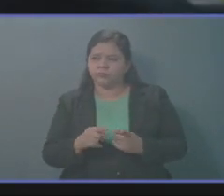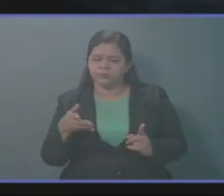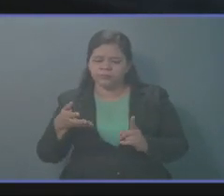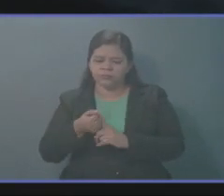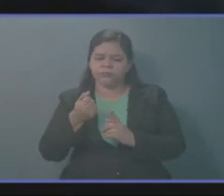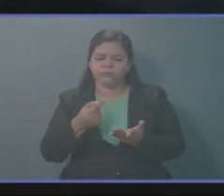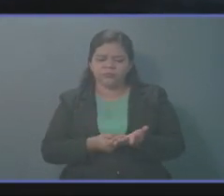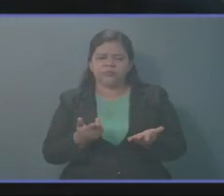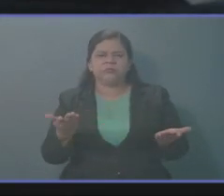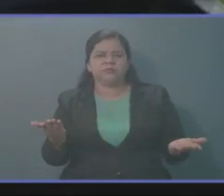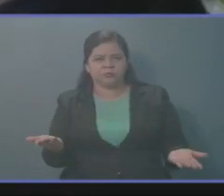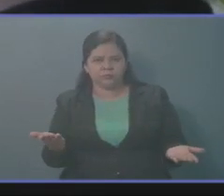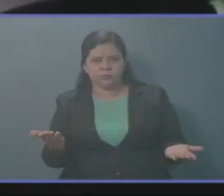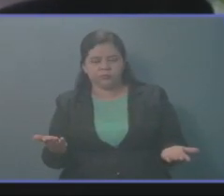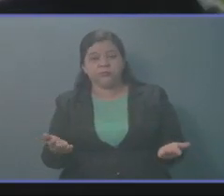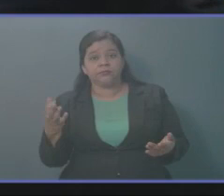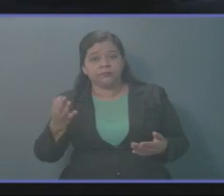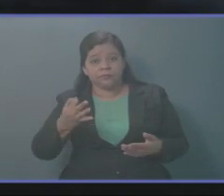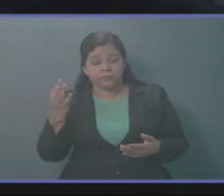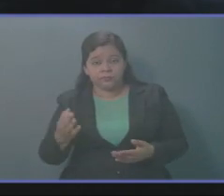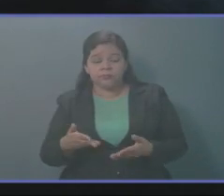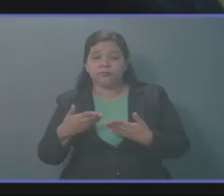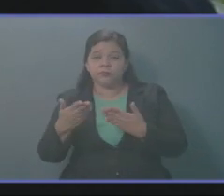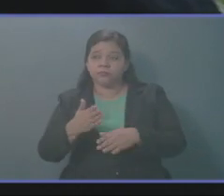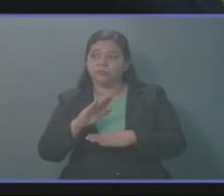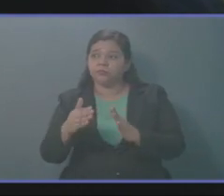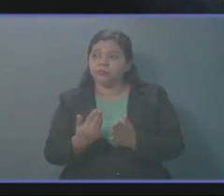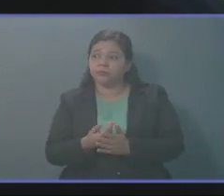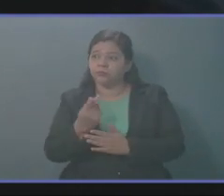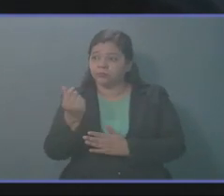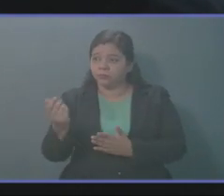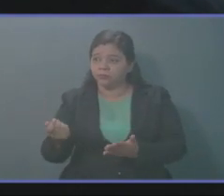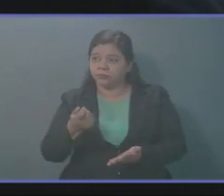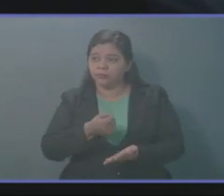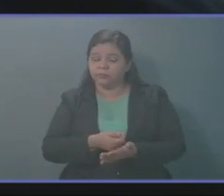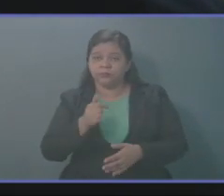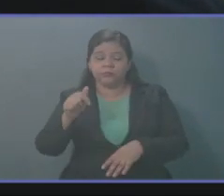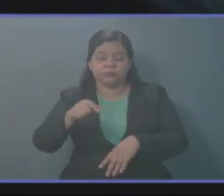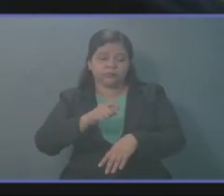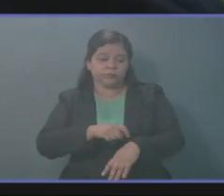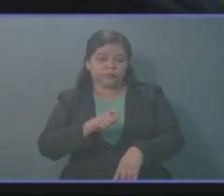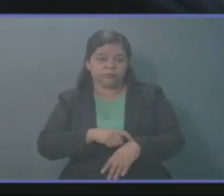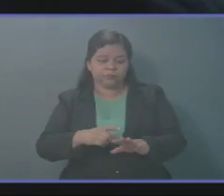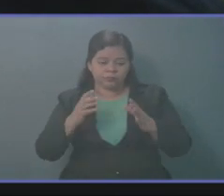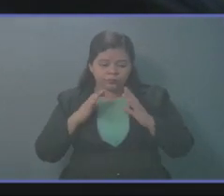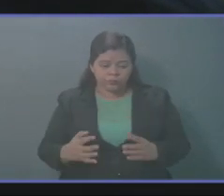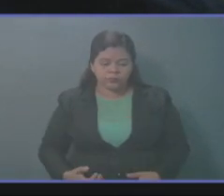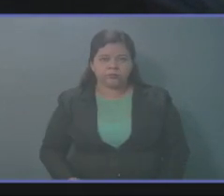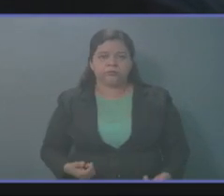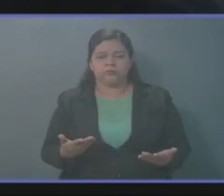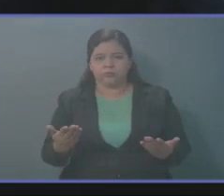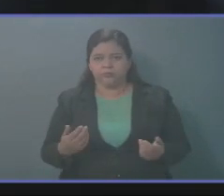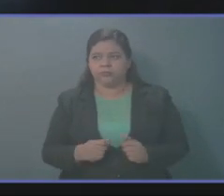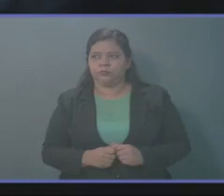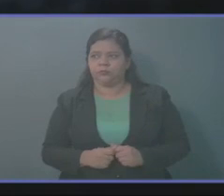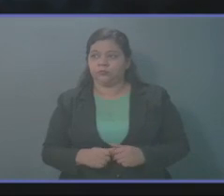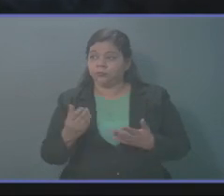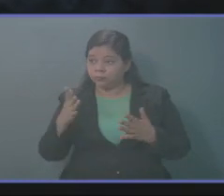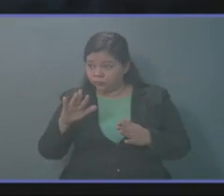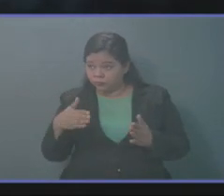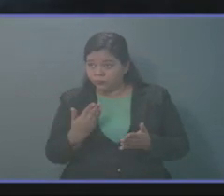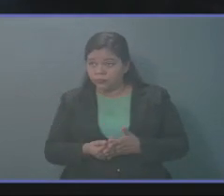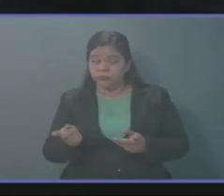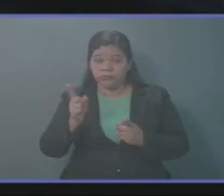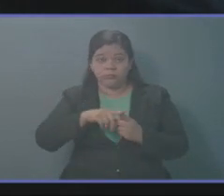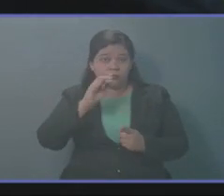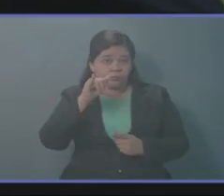esto también? Es que deben de entrar también recursos económicos en estos momentos al Estado. Si todos los dejamos para